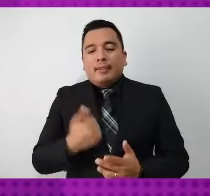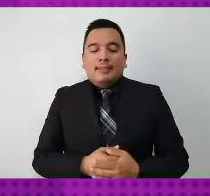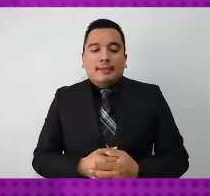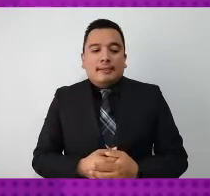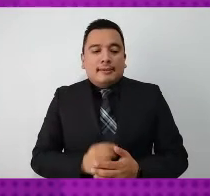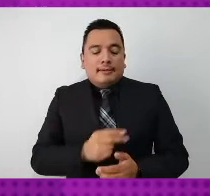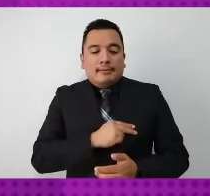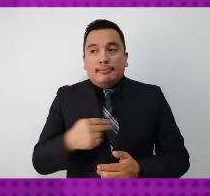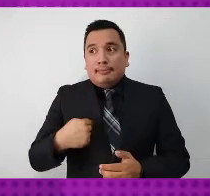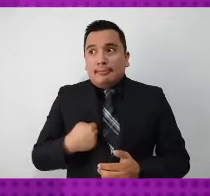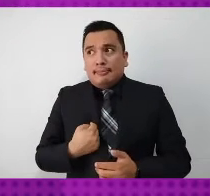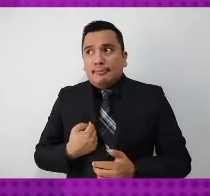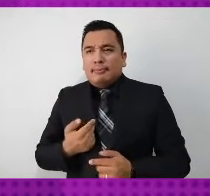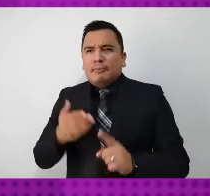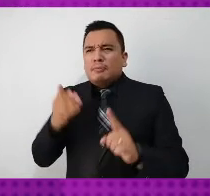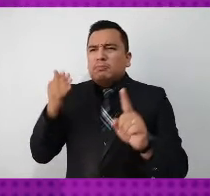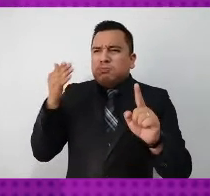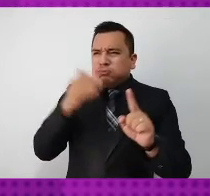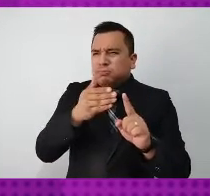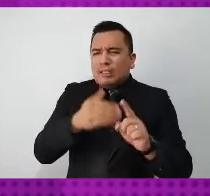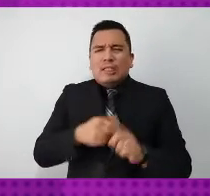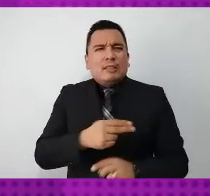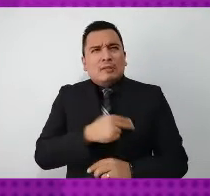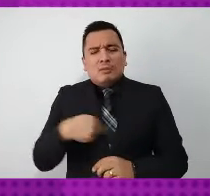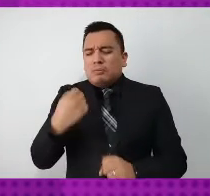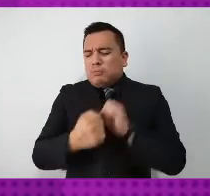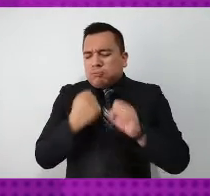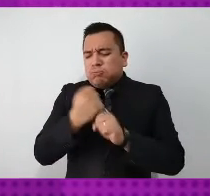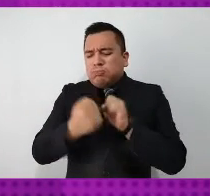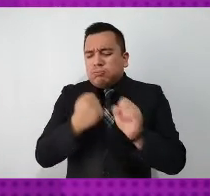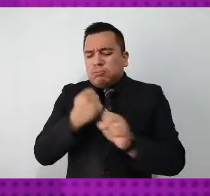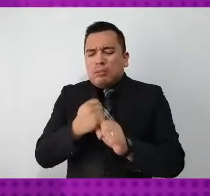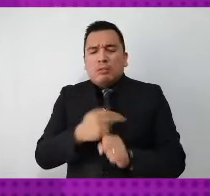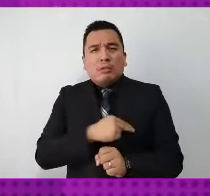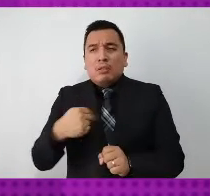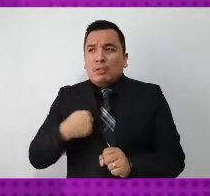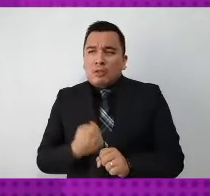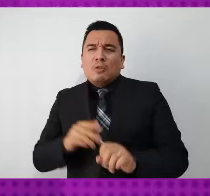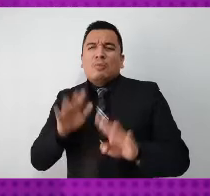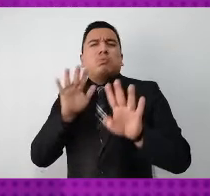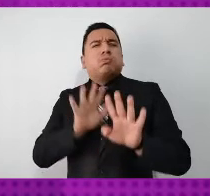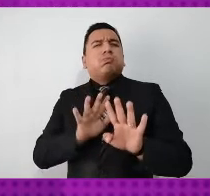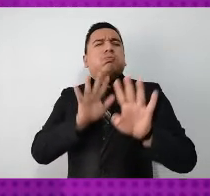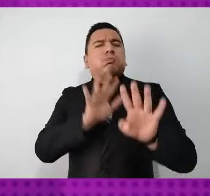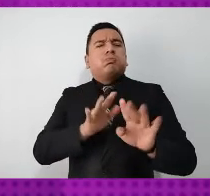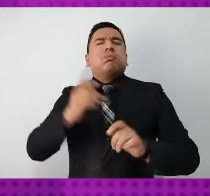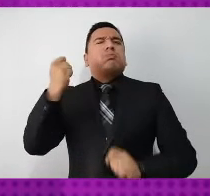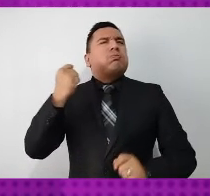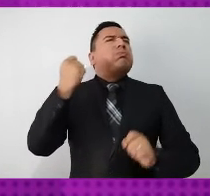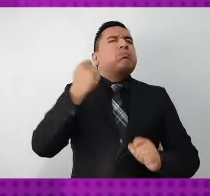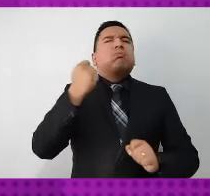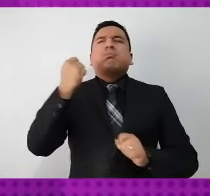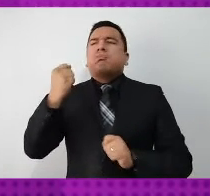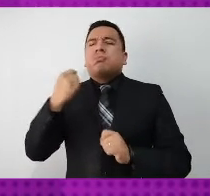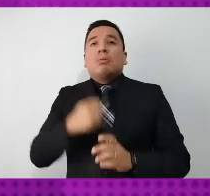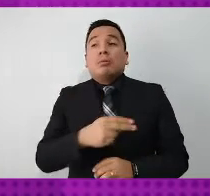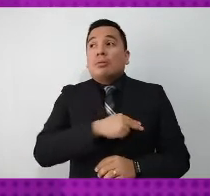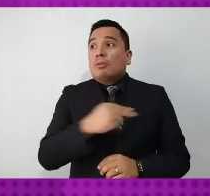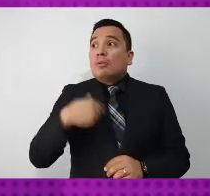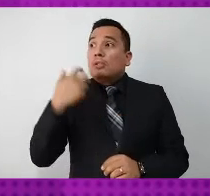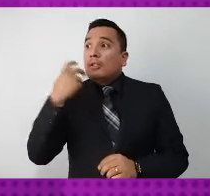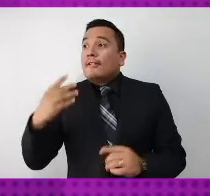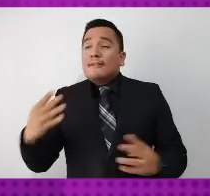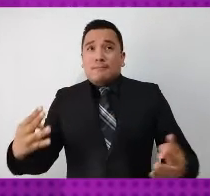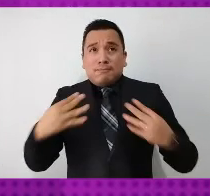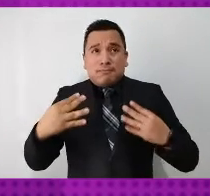marcha con marcha año con año el seguir siendo escuchados en seguir teniendo una opinión que su opinión sea